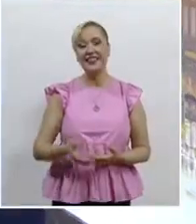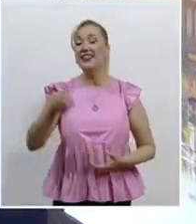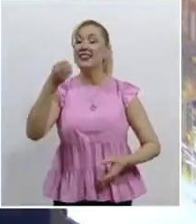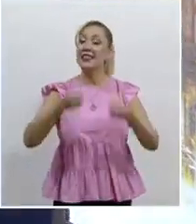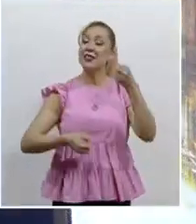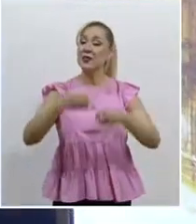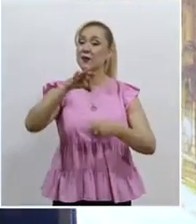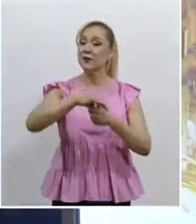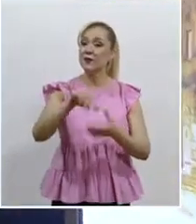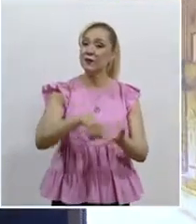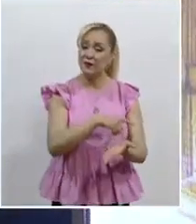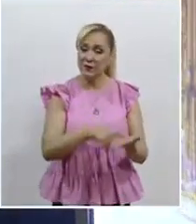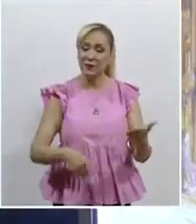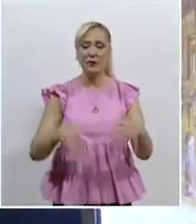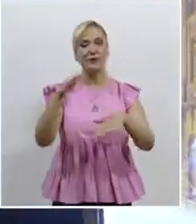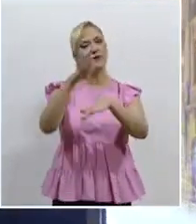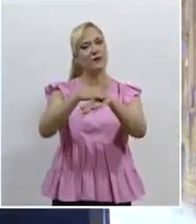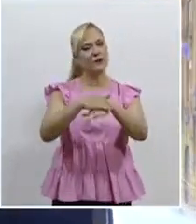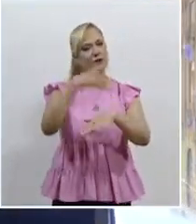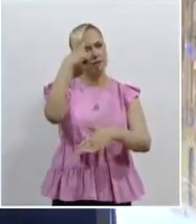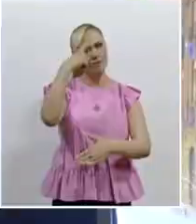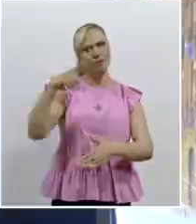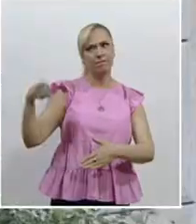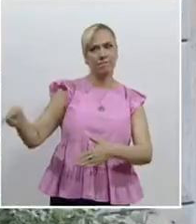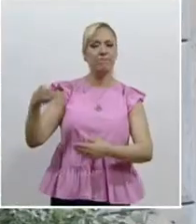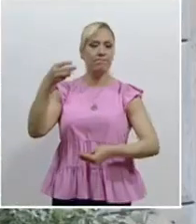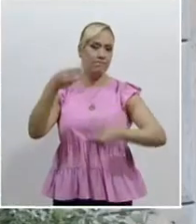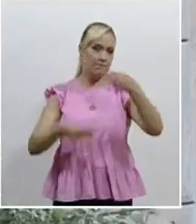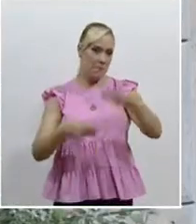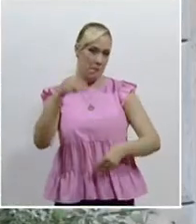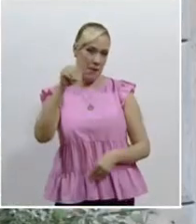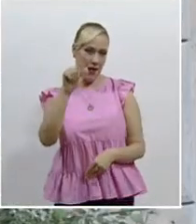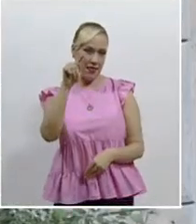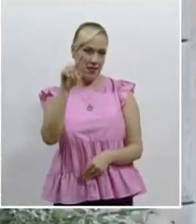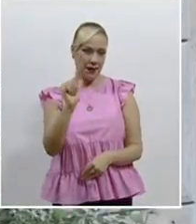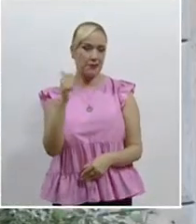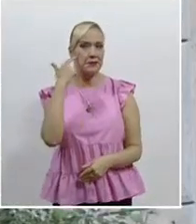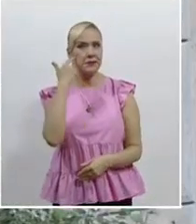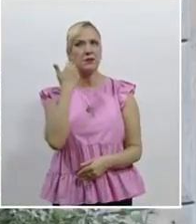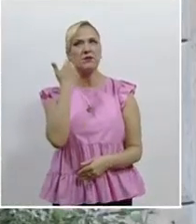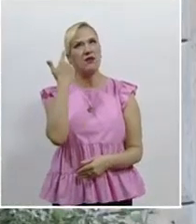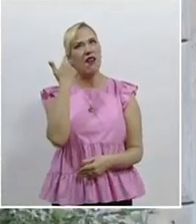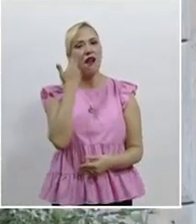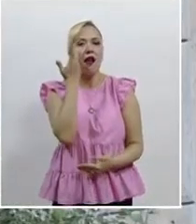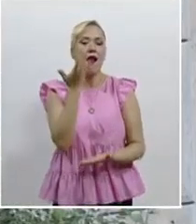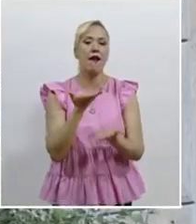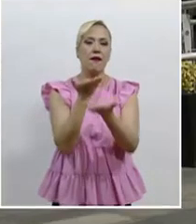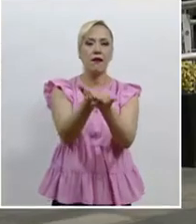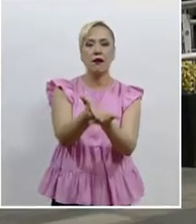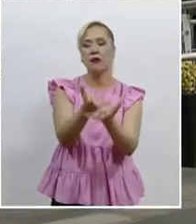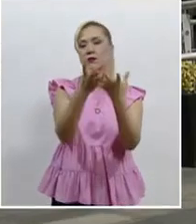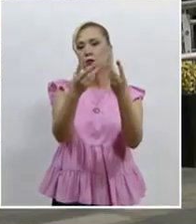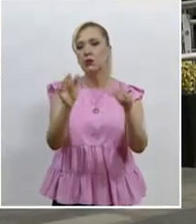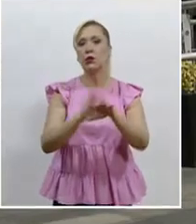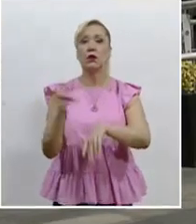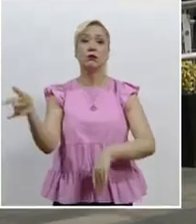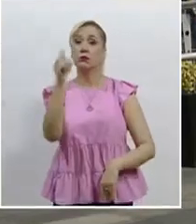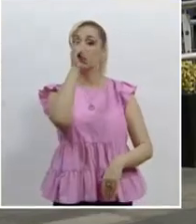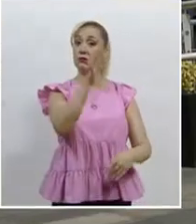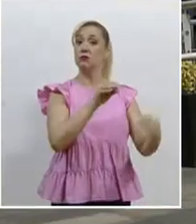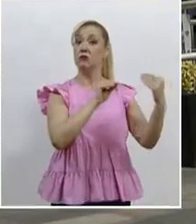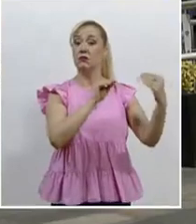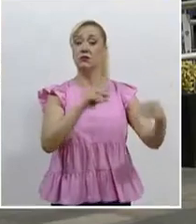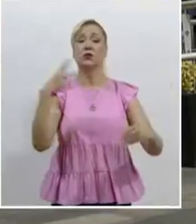Tribunal Electoral dio a conocer un proyecto del magistrado Felipe de la Mata Pizaña con el que propone resolver la impugnación que presentó la